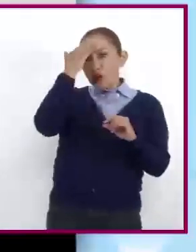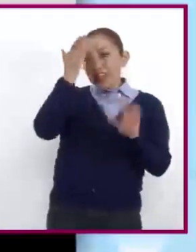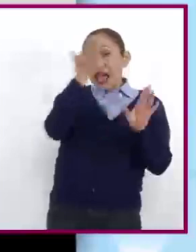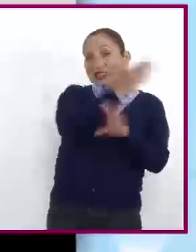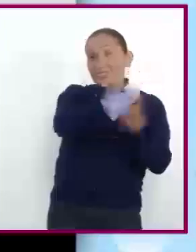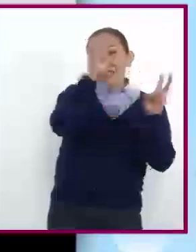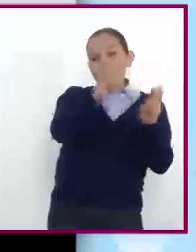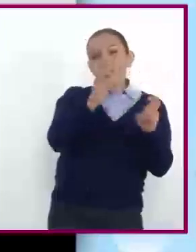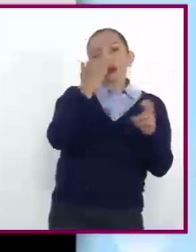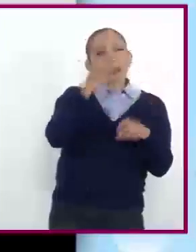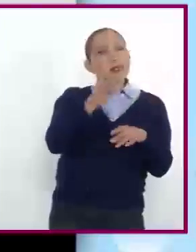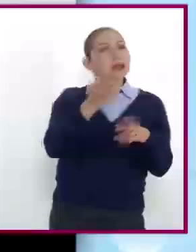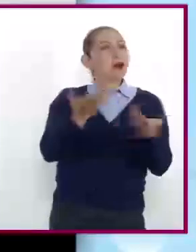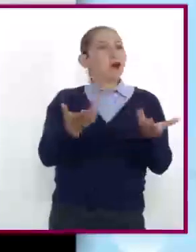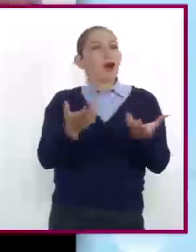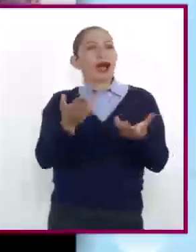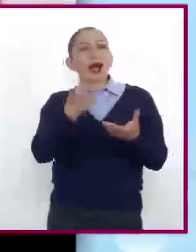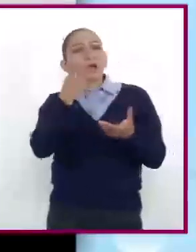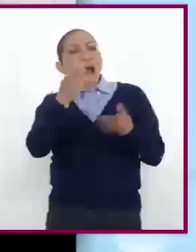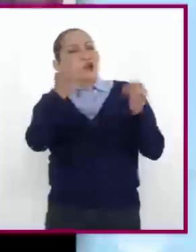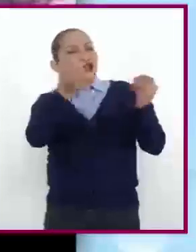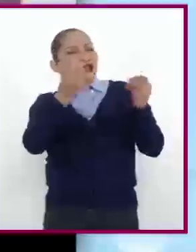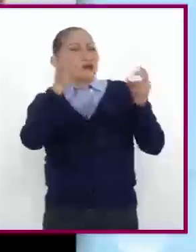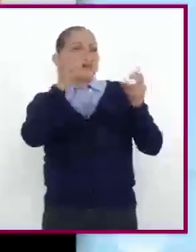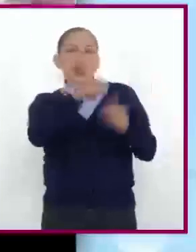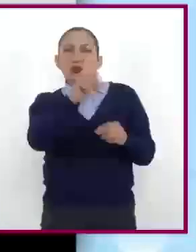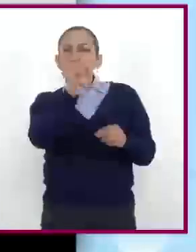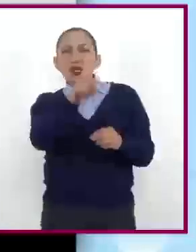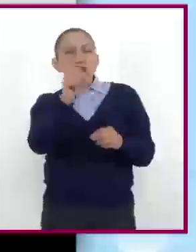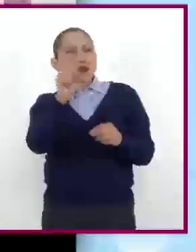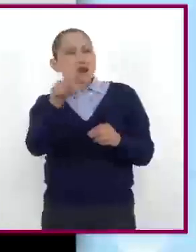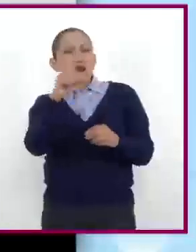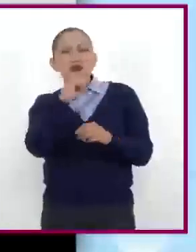sabiendo de antemano que se ha hablado muchísimo,